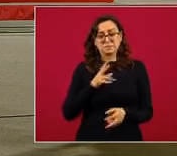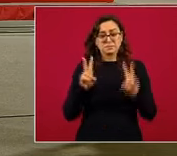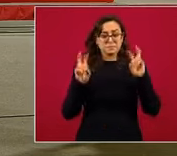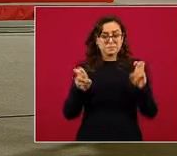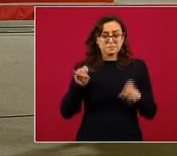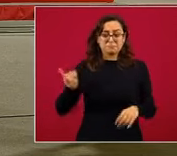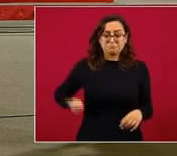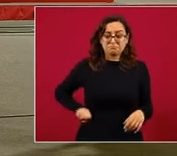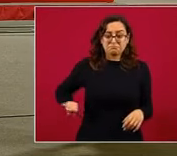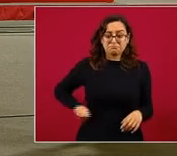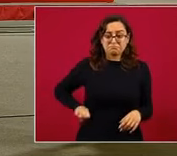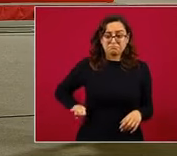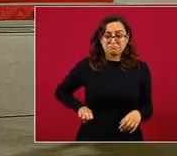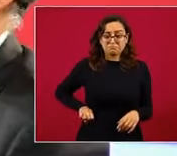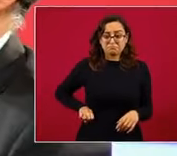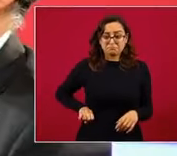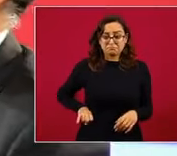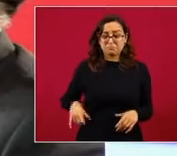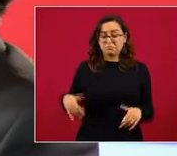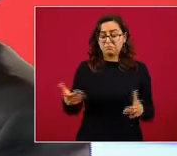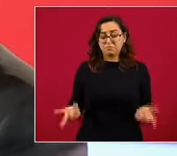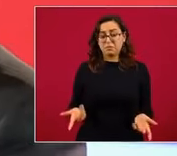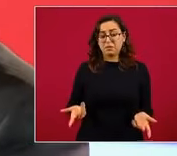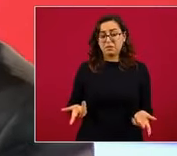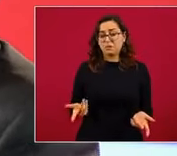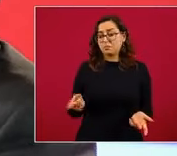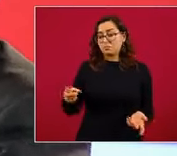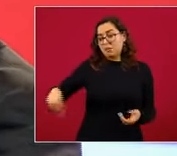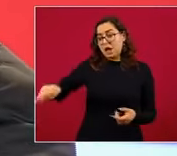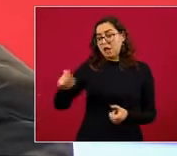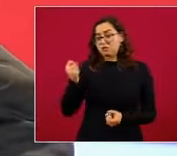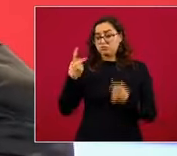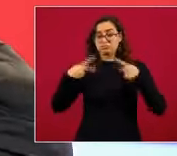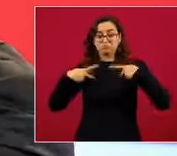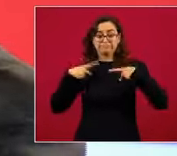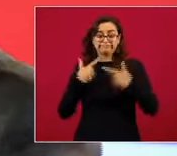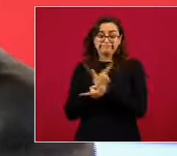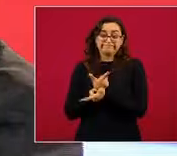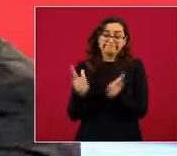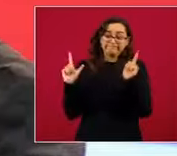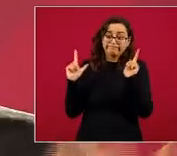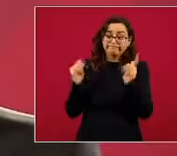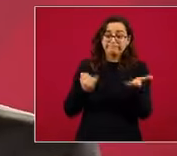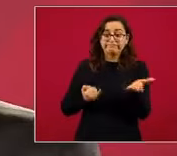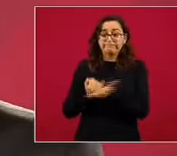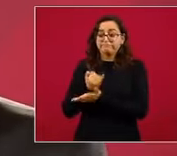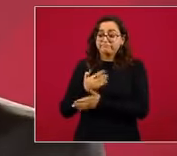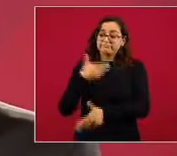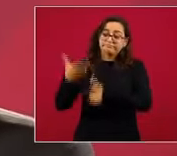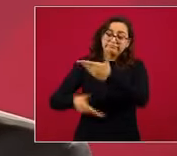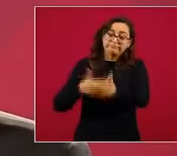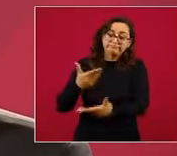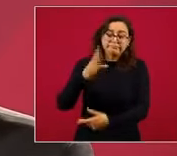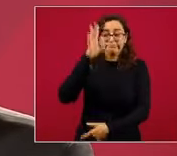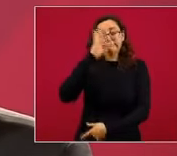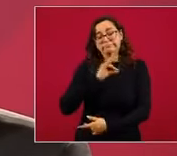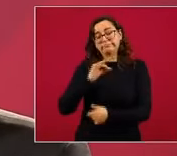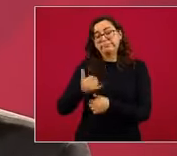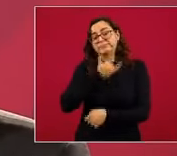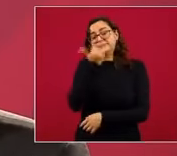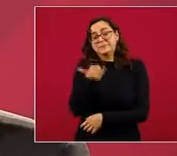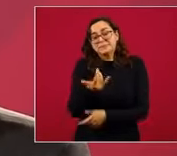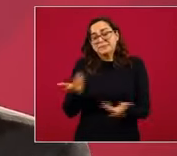las consecuencias de la libertad y la protección de los